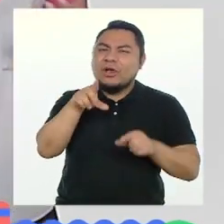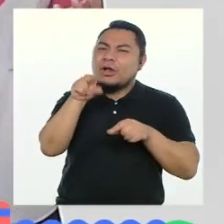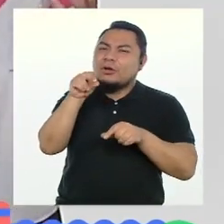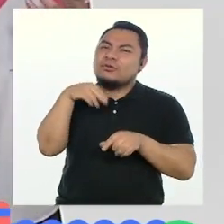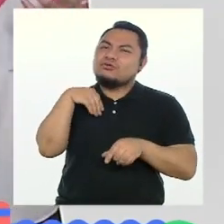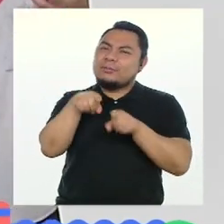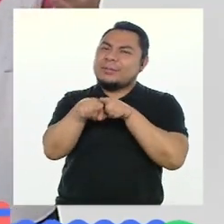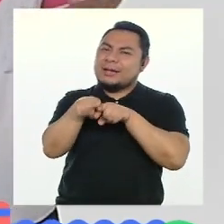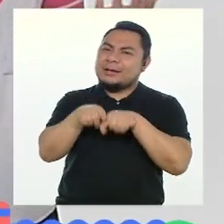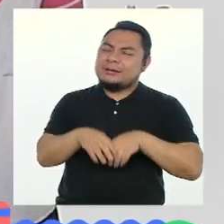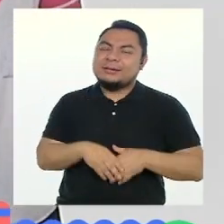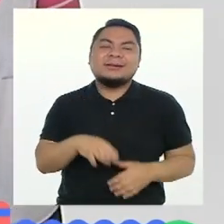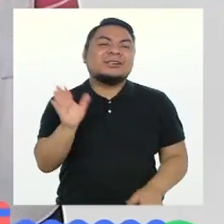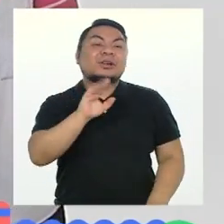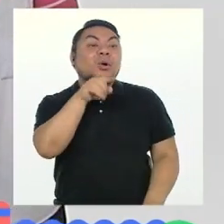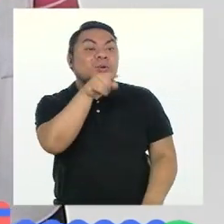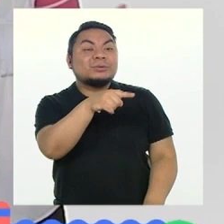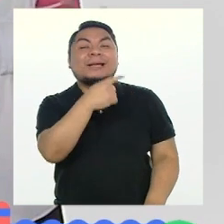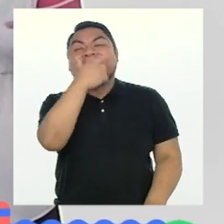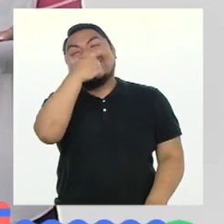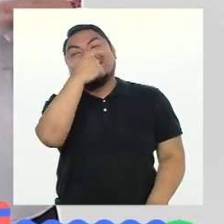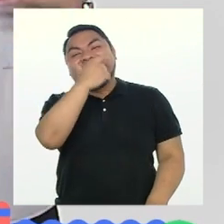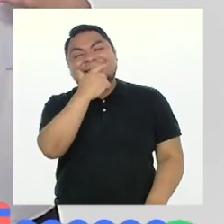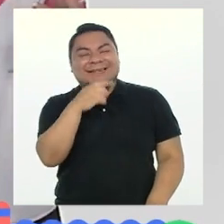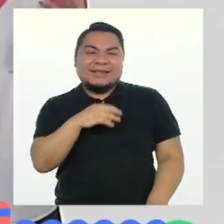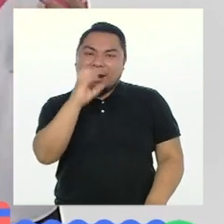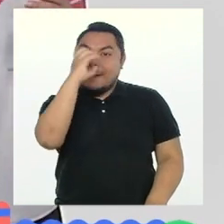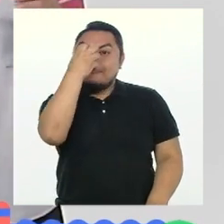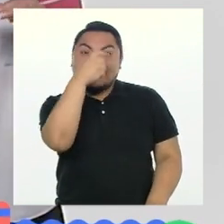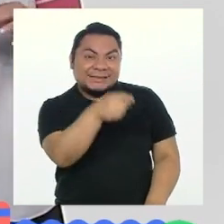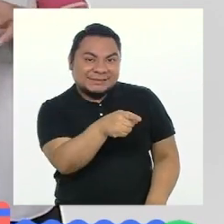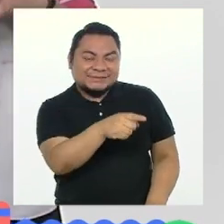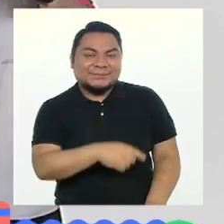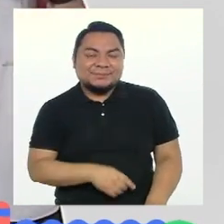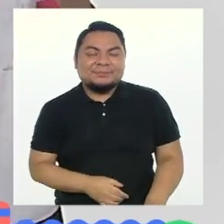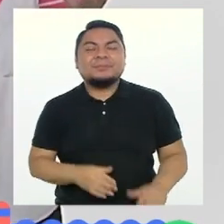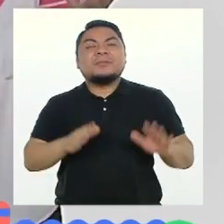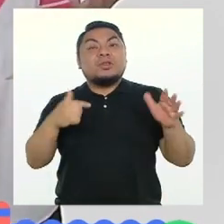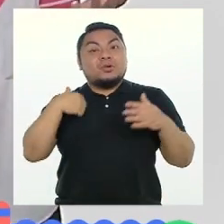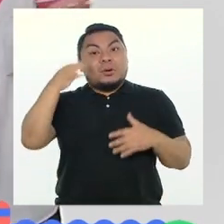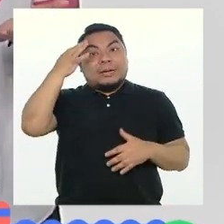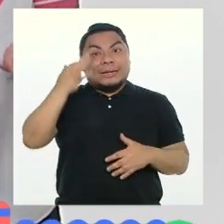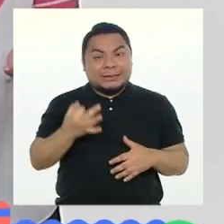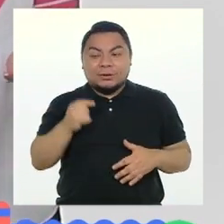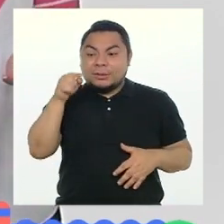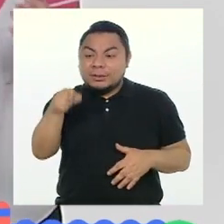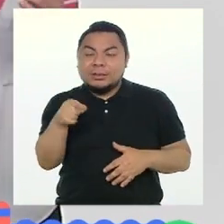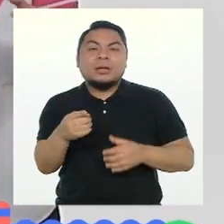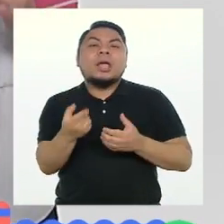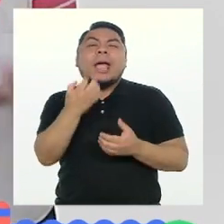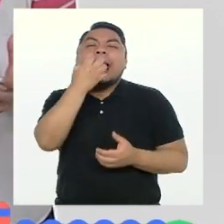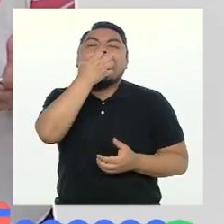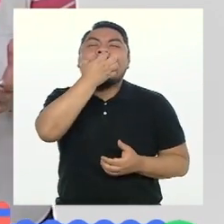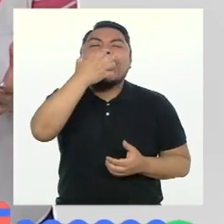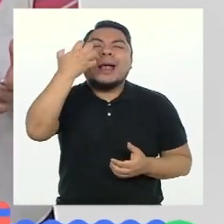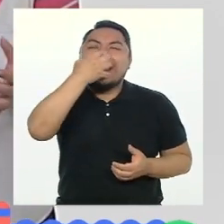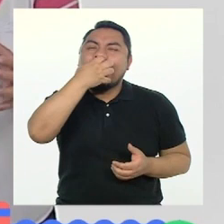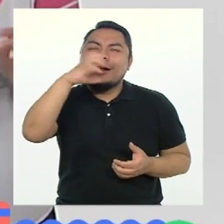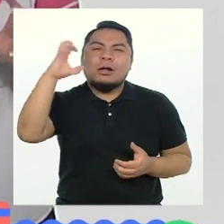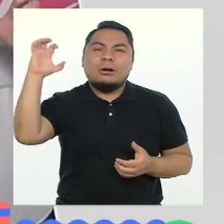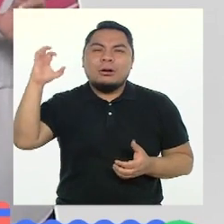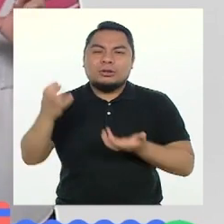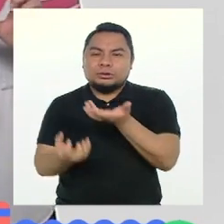quiero decir es que eres muy gracioso. Yo creo más bien que por efecto del calor de la cocina, el maíz